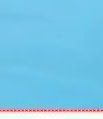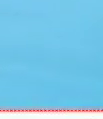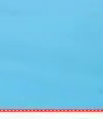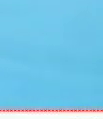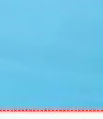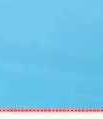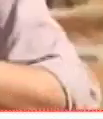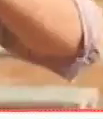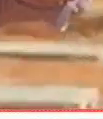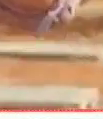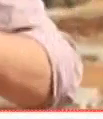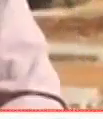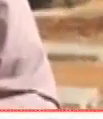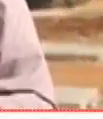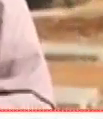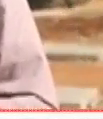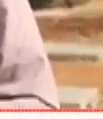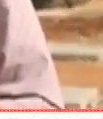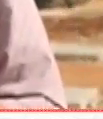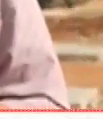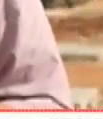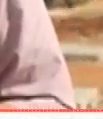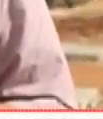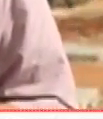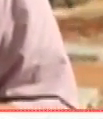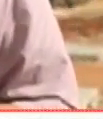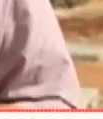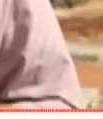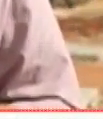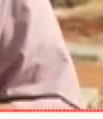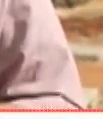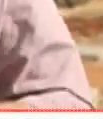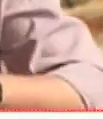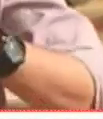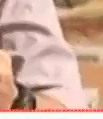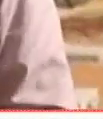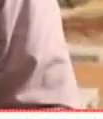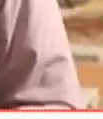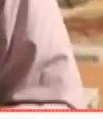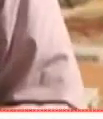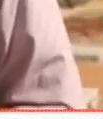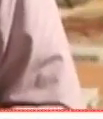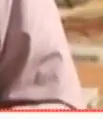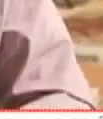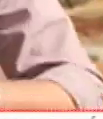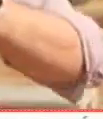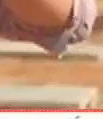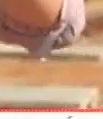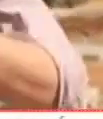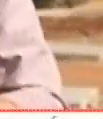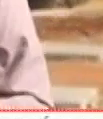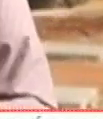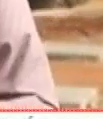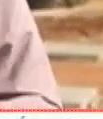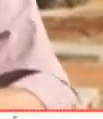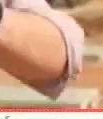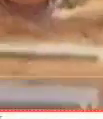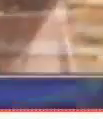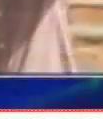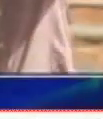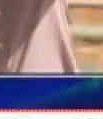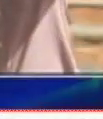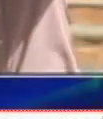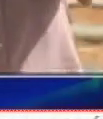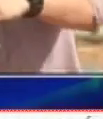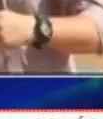despedimos, presidente, le saludamos, cuente con nosotros en todas las situaciones presentes y por venir, porque nosotros